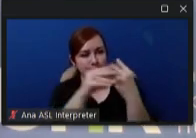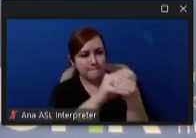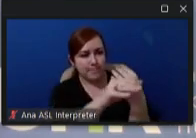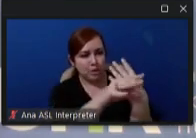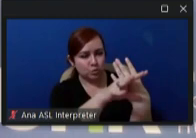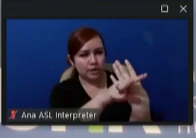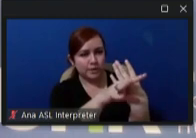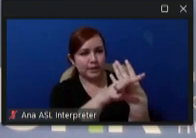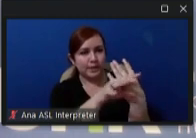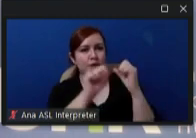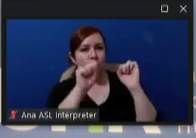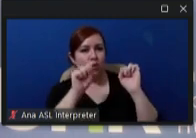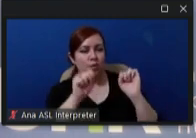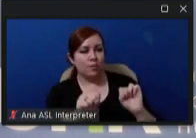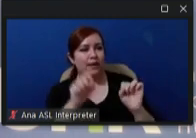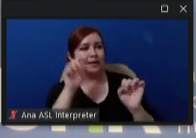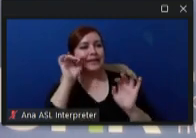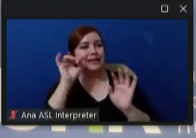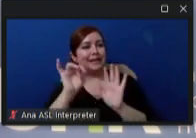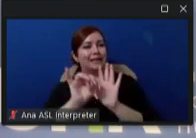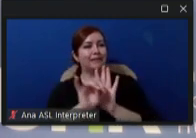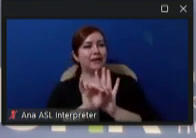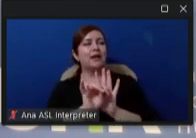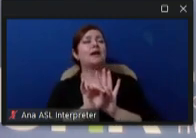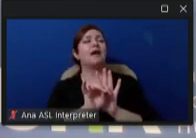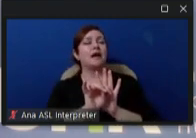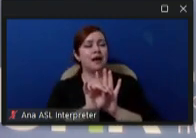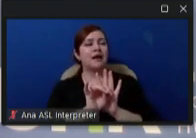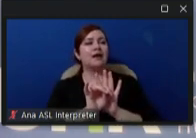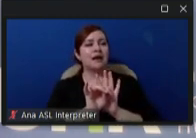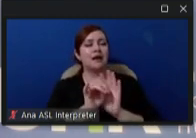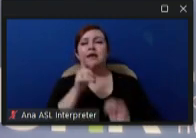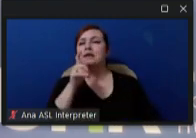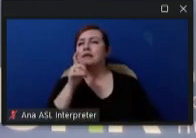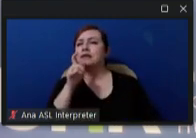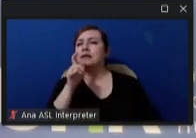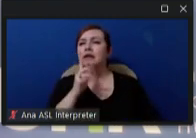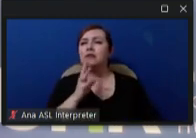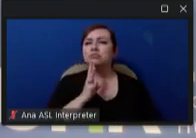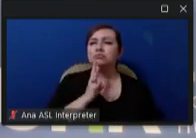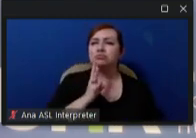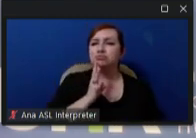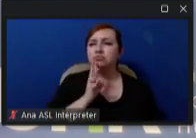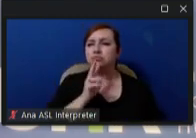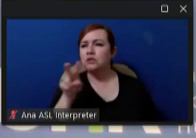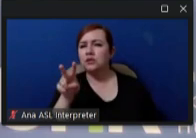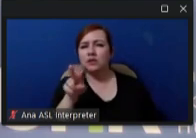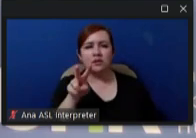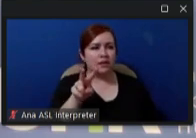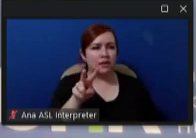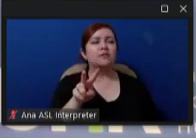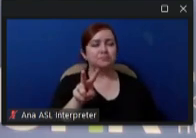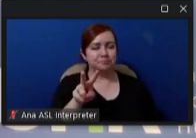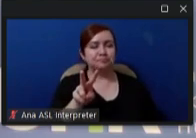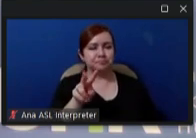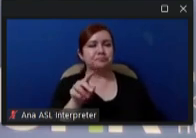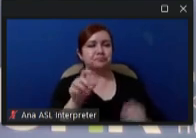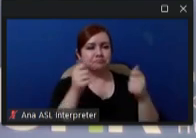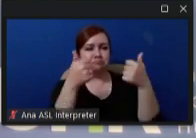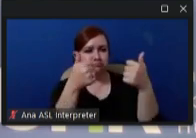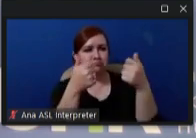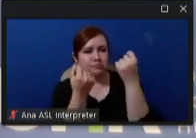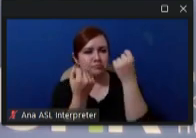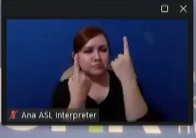puedan identificar quién está haciendo uso de la palabra. Entonces, esta